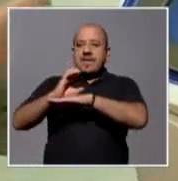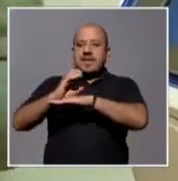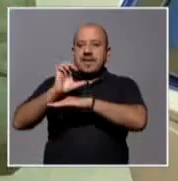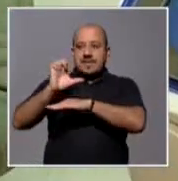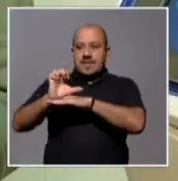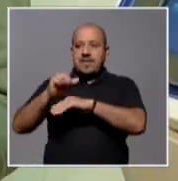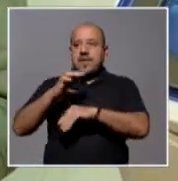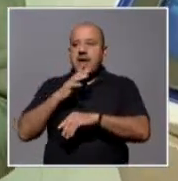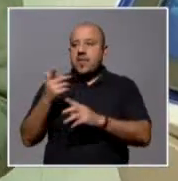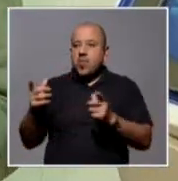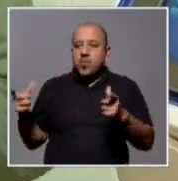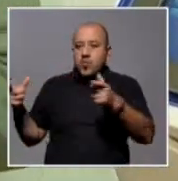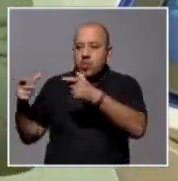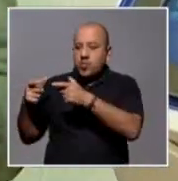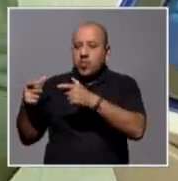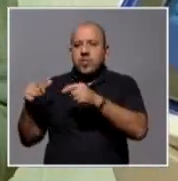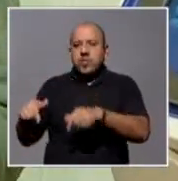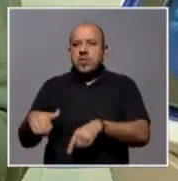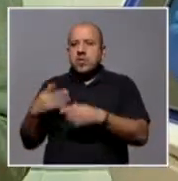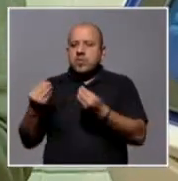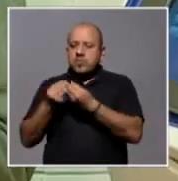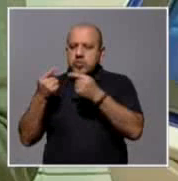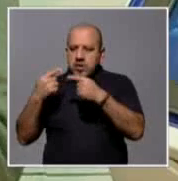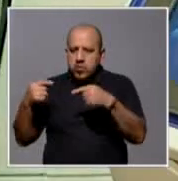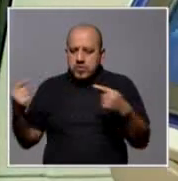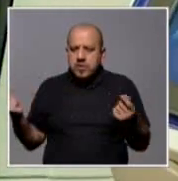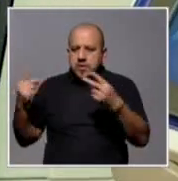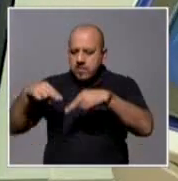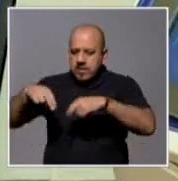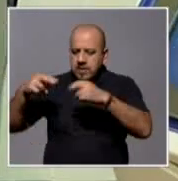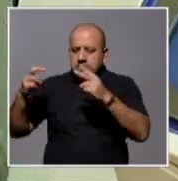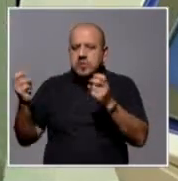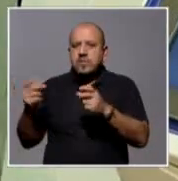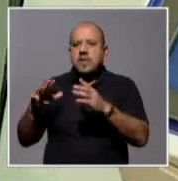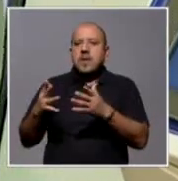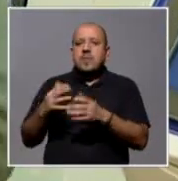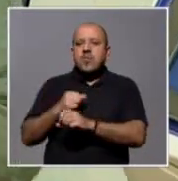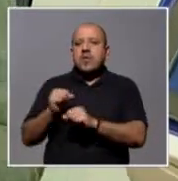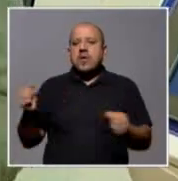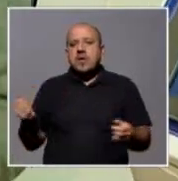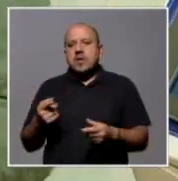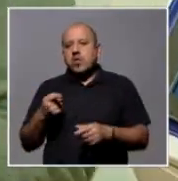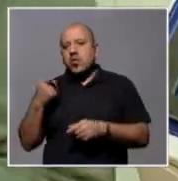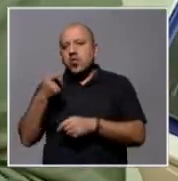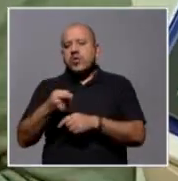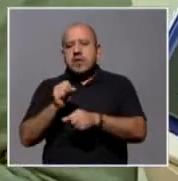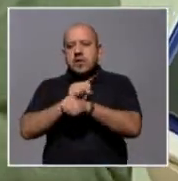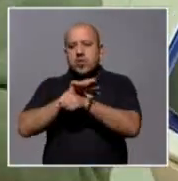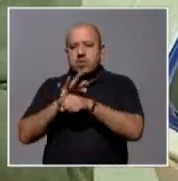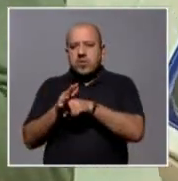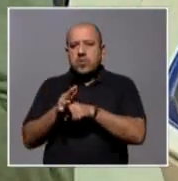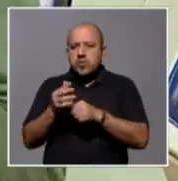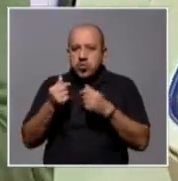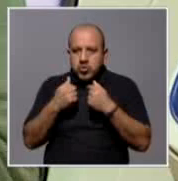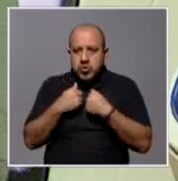hizo un grupo grande de gente que se dedicó a muchas cosas, ¿no? Para combatir o ayudar a combatir el COVID-19.